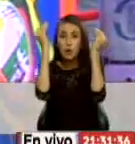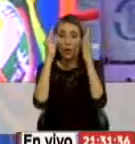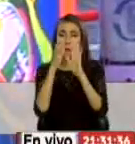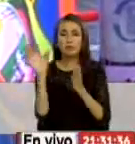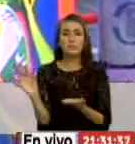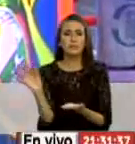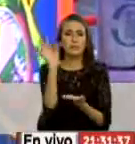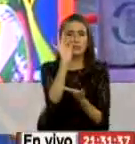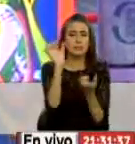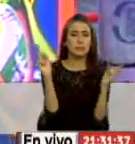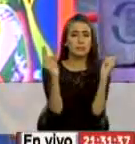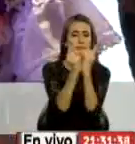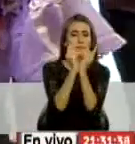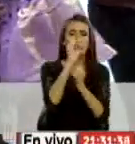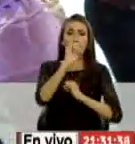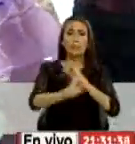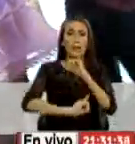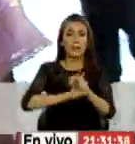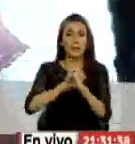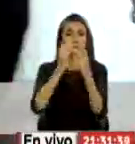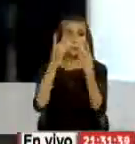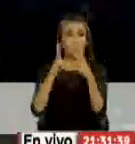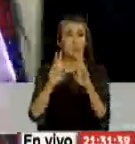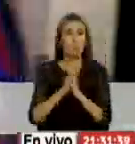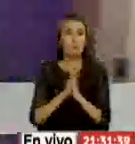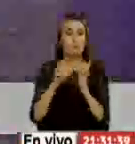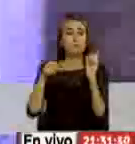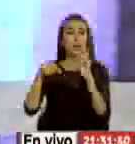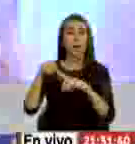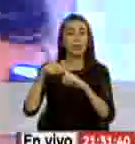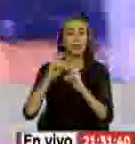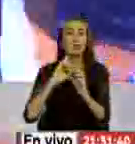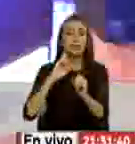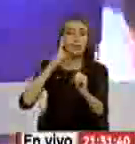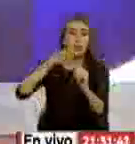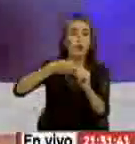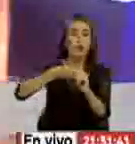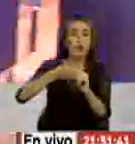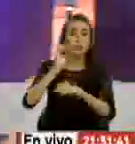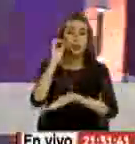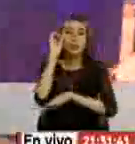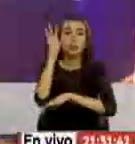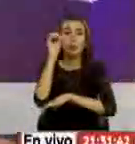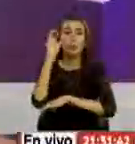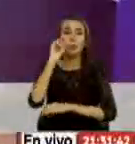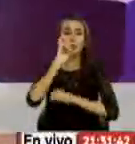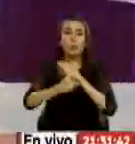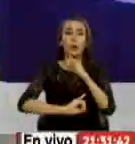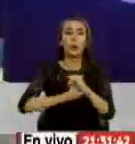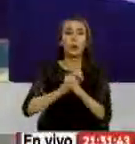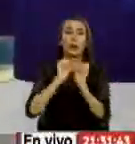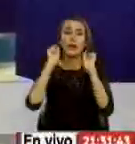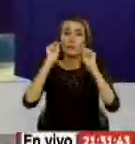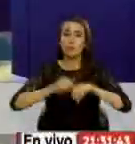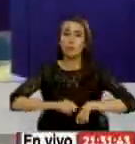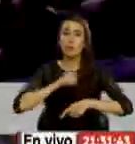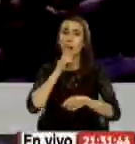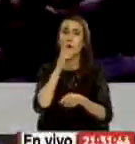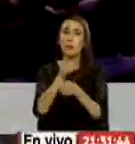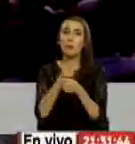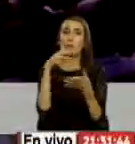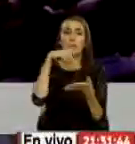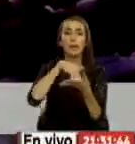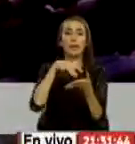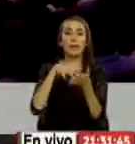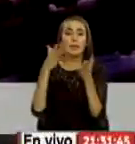varios encuentros internacionales. En Quito participó en la 5ª edición del Congreso Internacional Lo que de verdad importa, con jóvenes